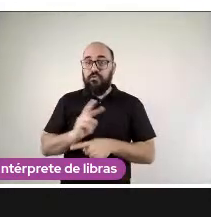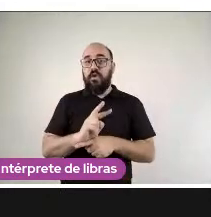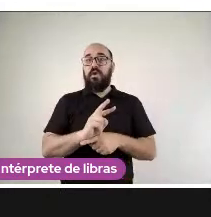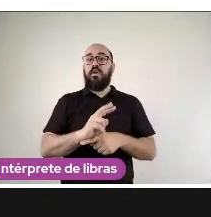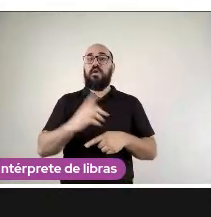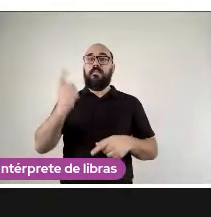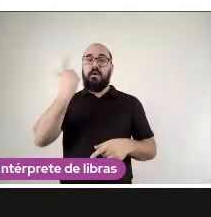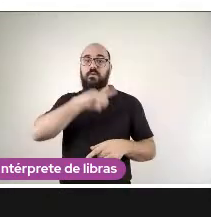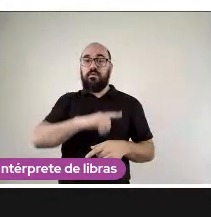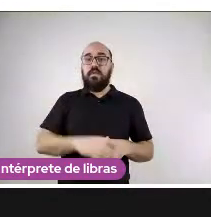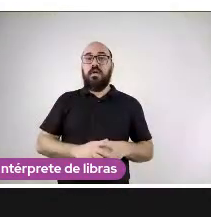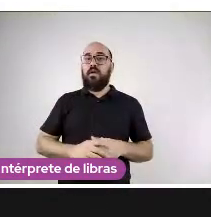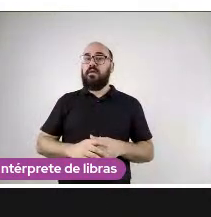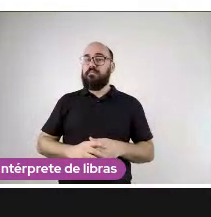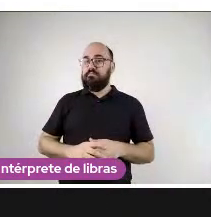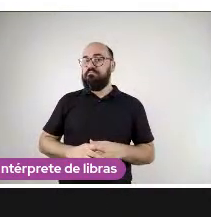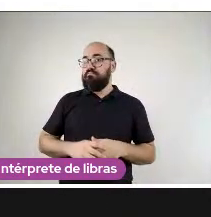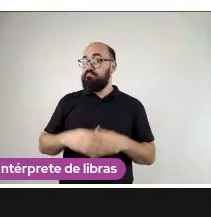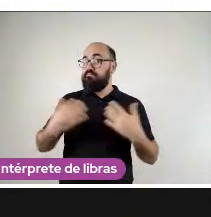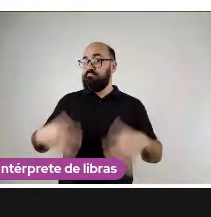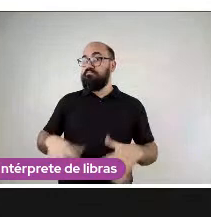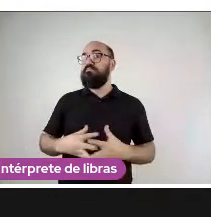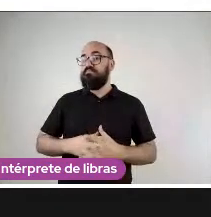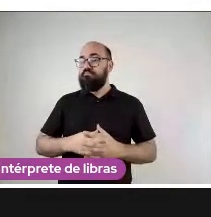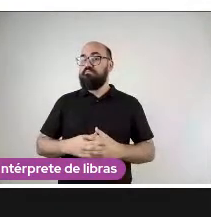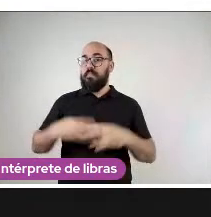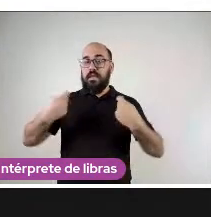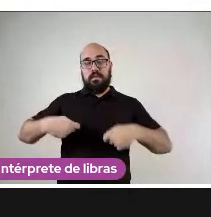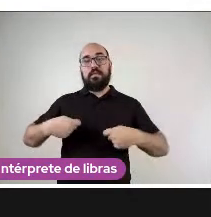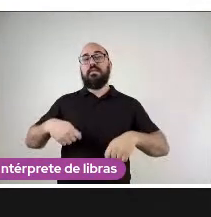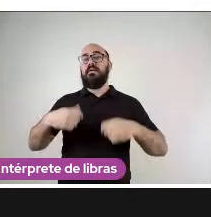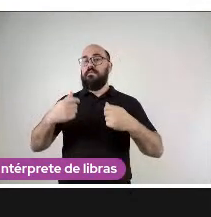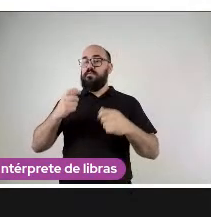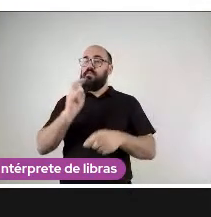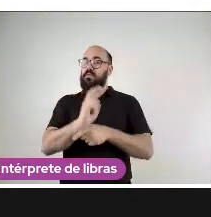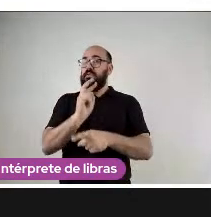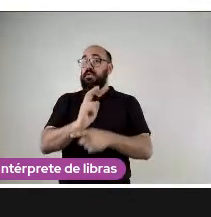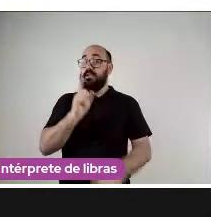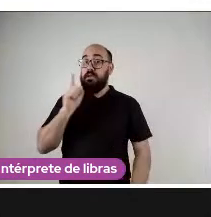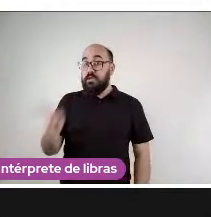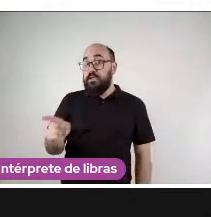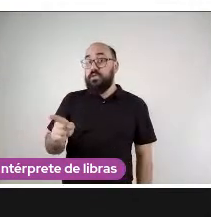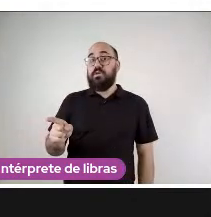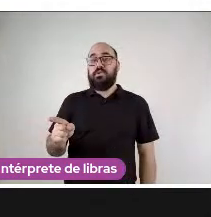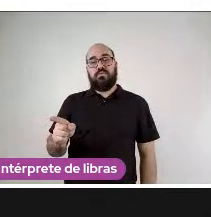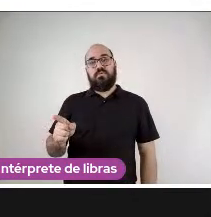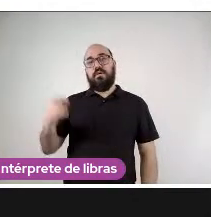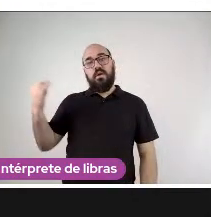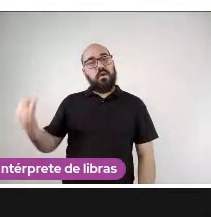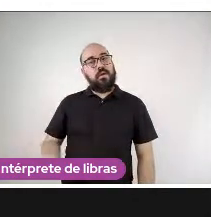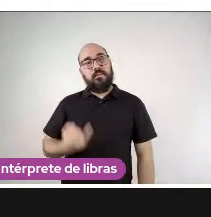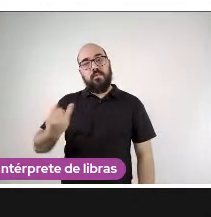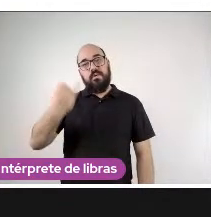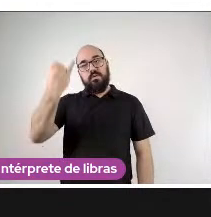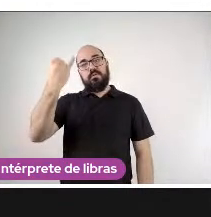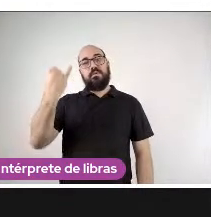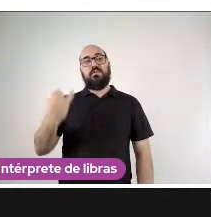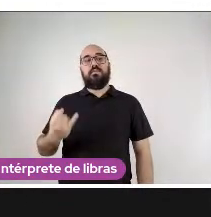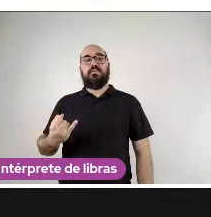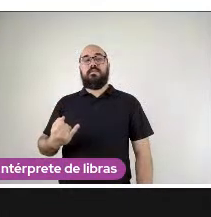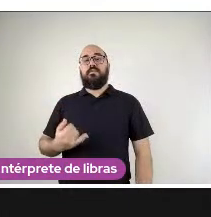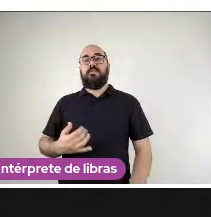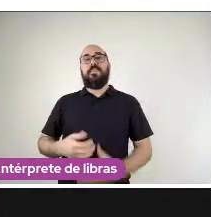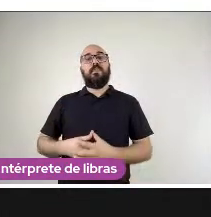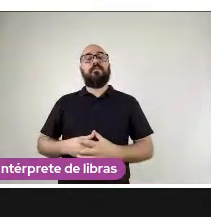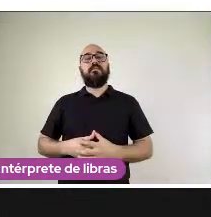derecha es un grupo de niños que están aprendiendo a bucear y hacen talleres de conservación marina. Esos niños el día de mañana pues serán ciudadanos